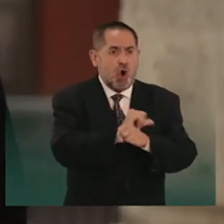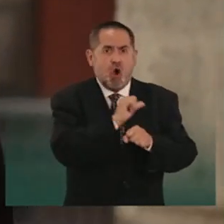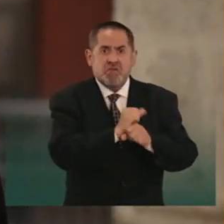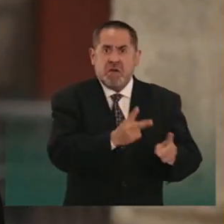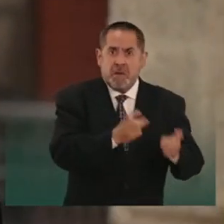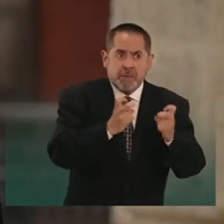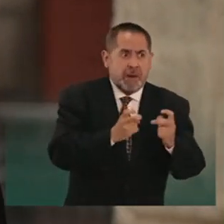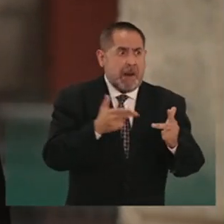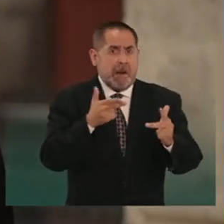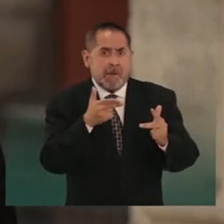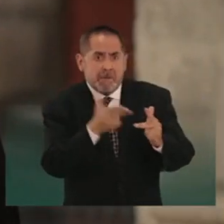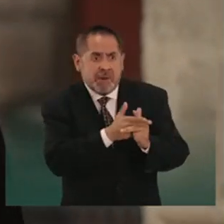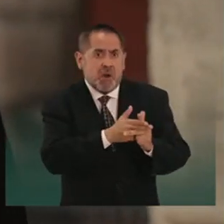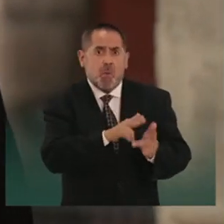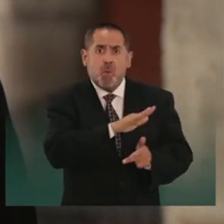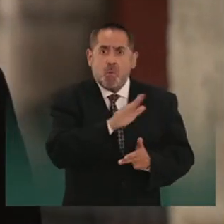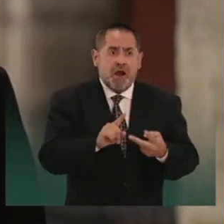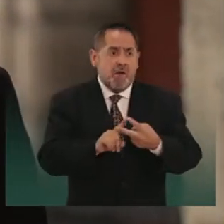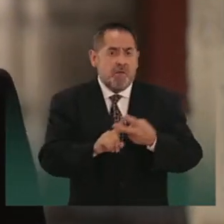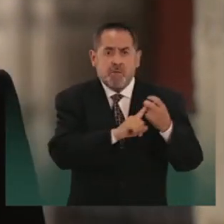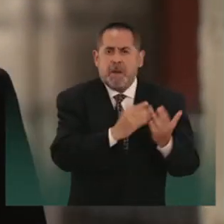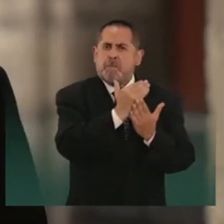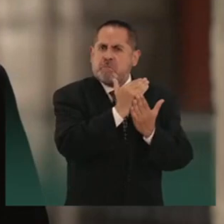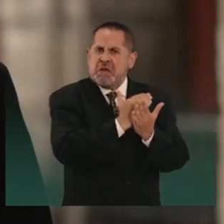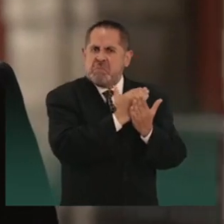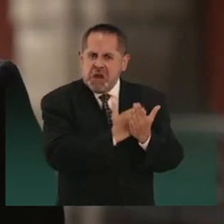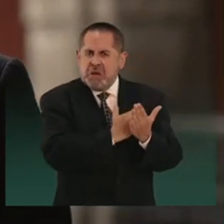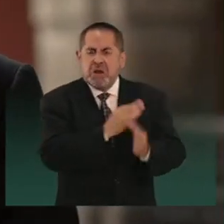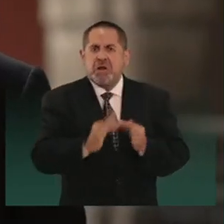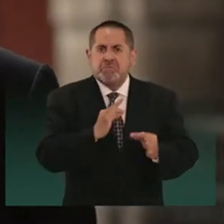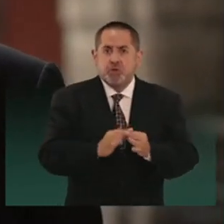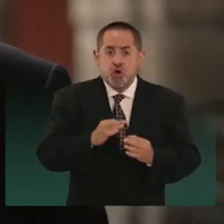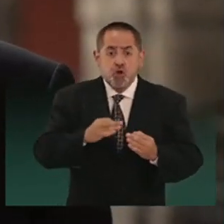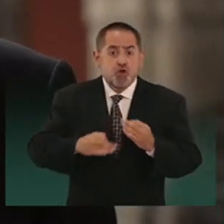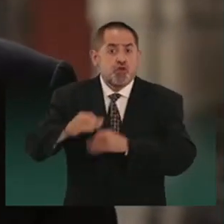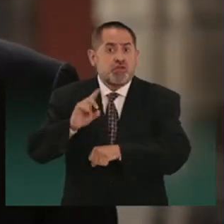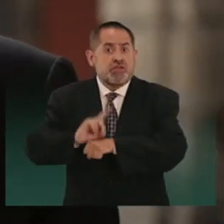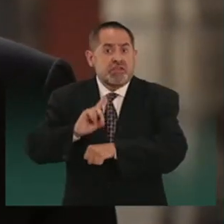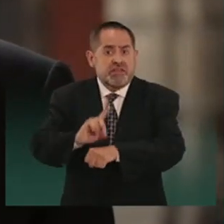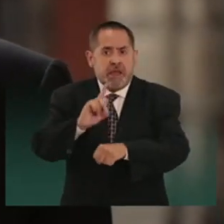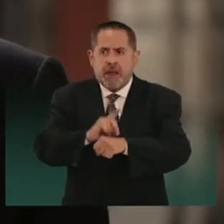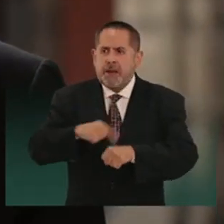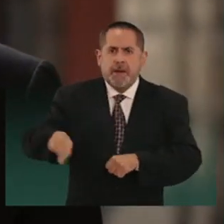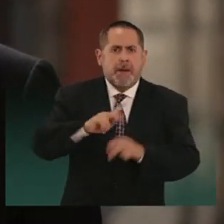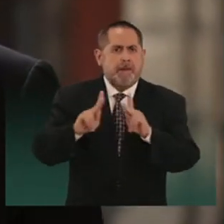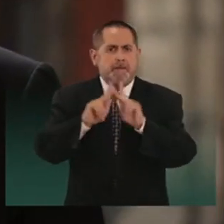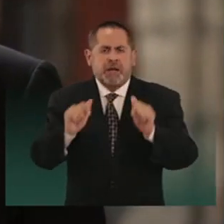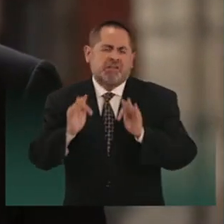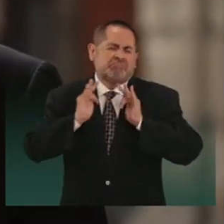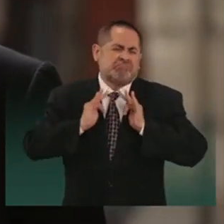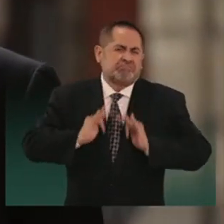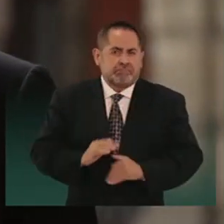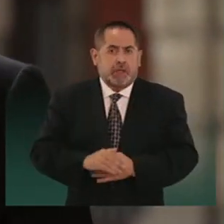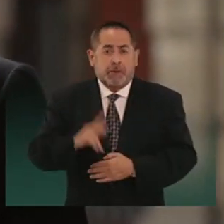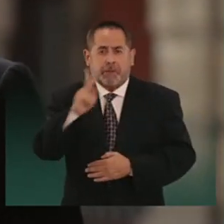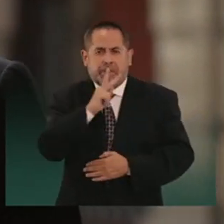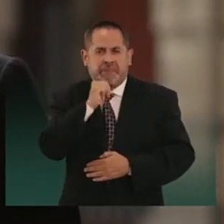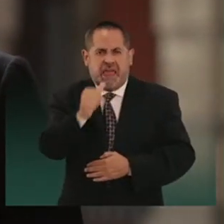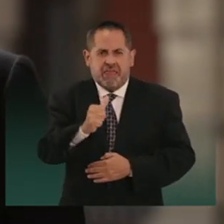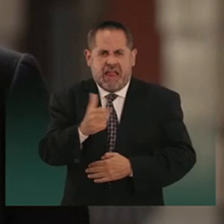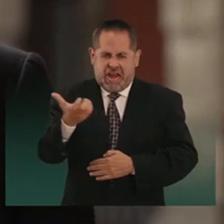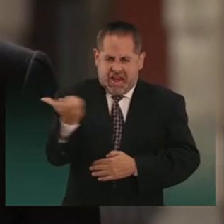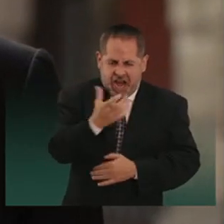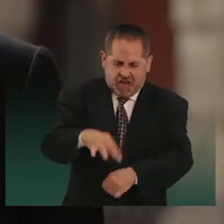todos los días para garantizar la paz y la tranquilidad. El secuestro. Estamos trabajando todos los días para garantizar la paz y la tranquilidad.